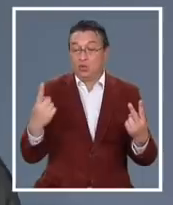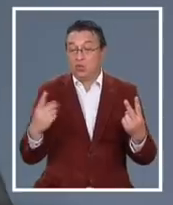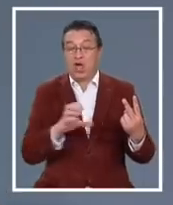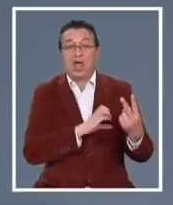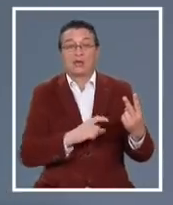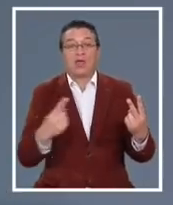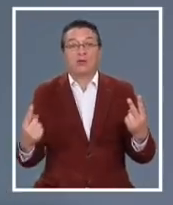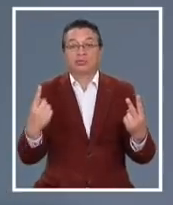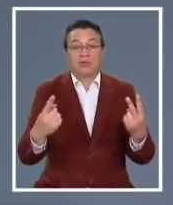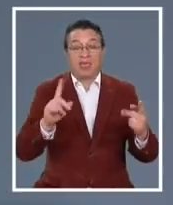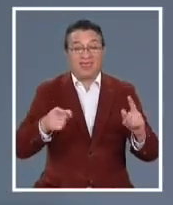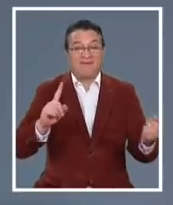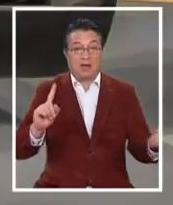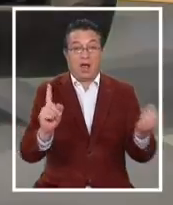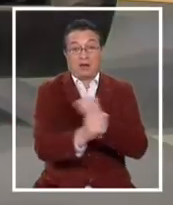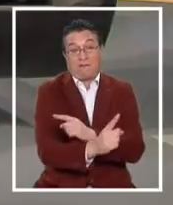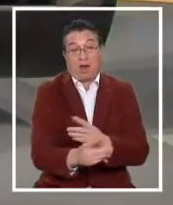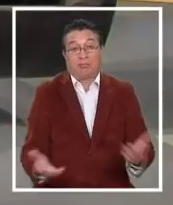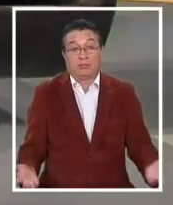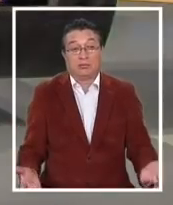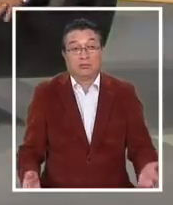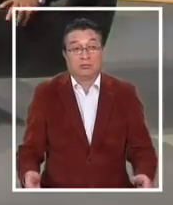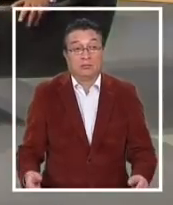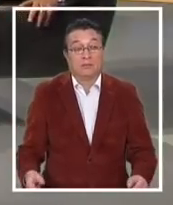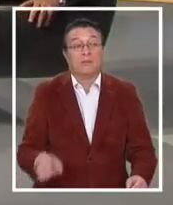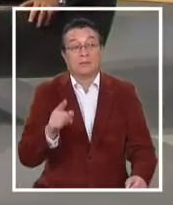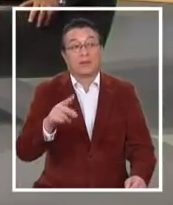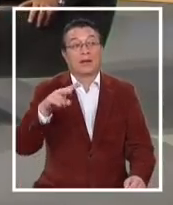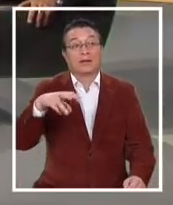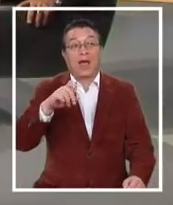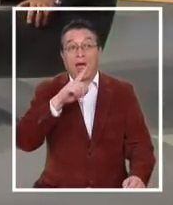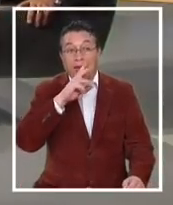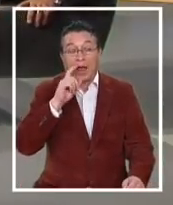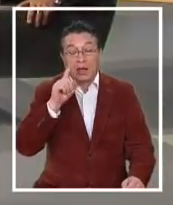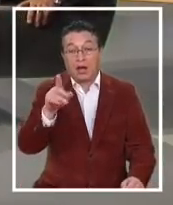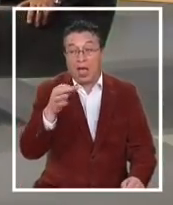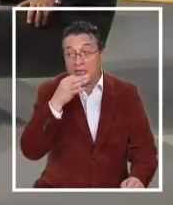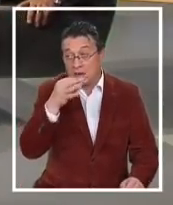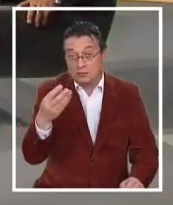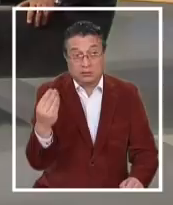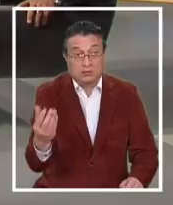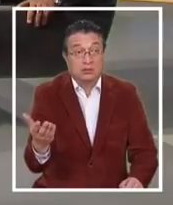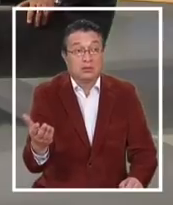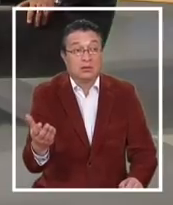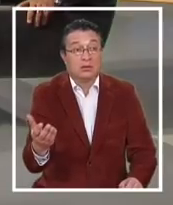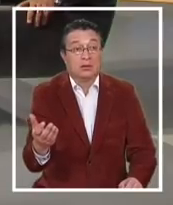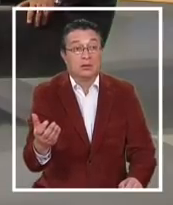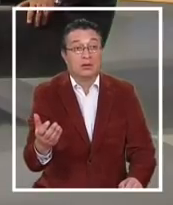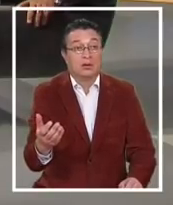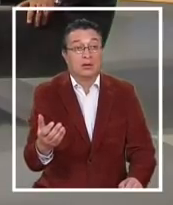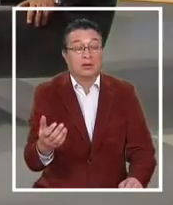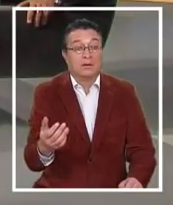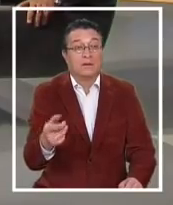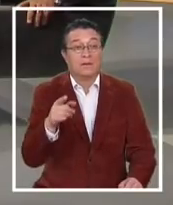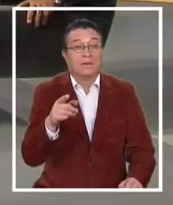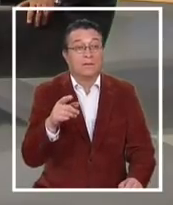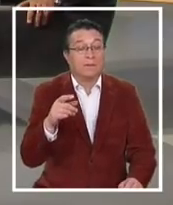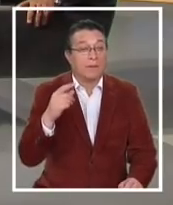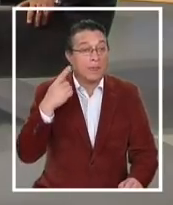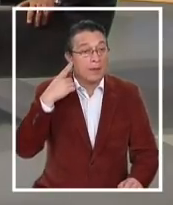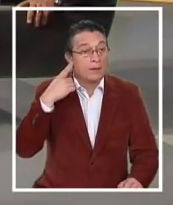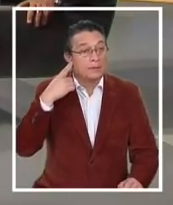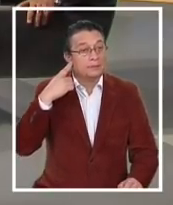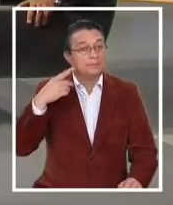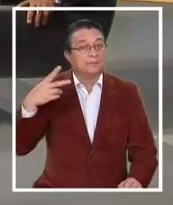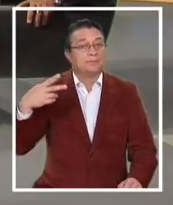Estado. Pero debiera ser al revés, ¿no? Pero de esos dólares, un punto. El 62, o sea, casi más de 2/3 de